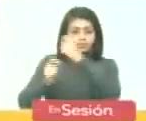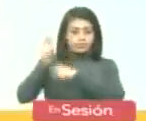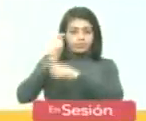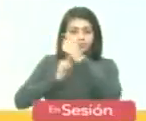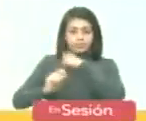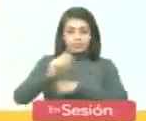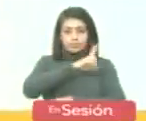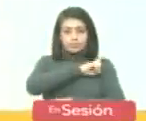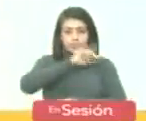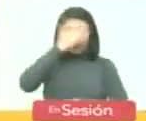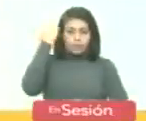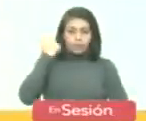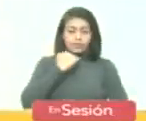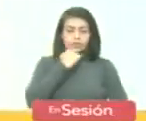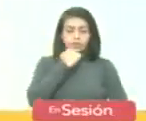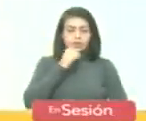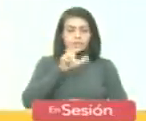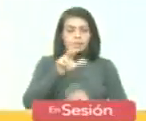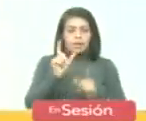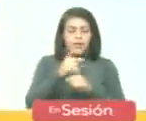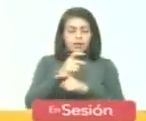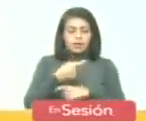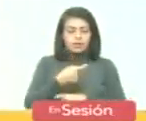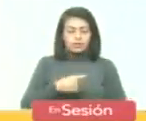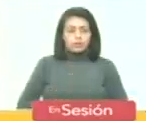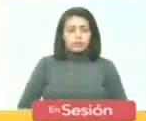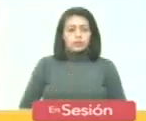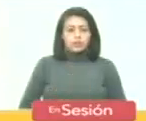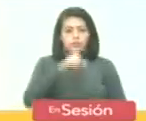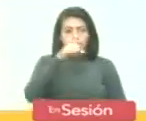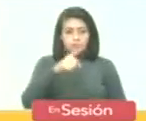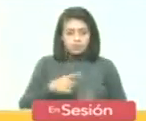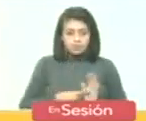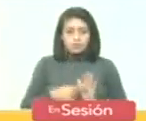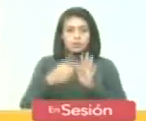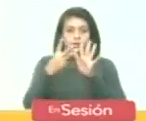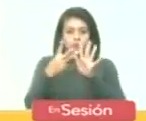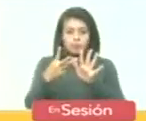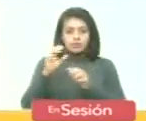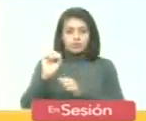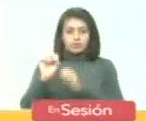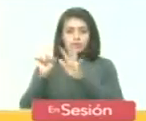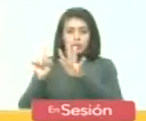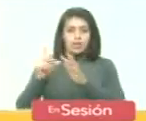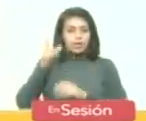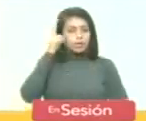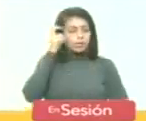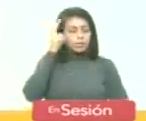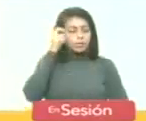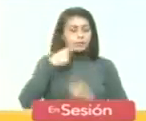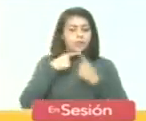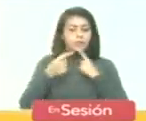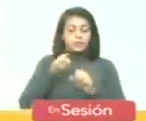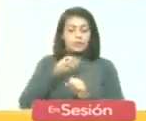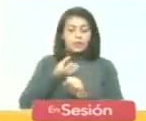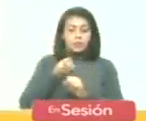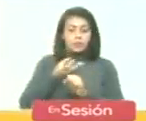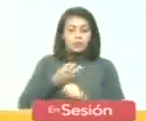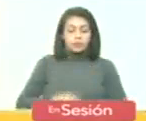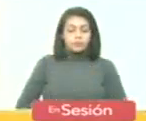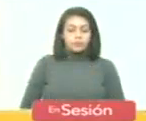general Francisco de Miranda un 3 de agosto de 1806. Escuchemos parte de este discurso.